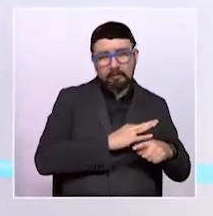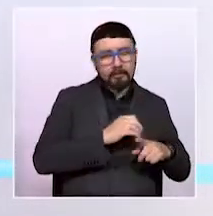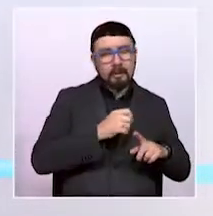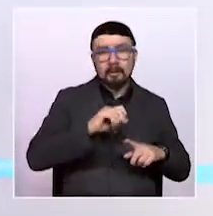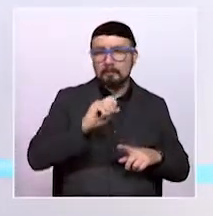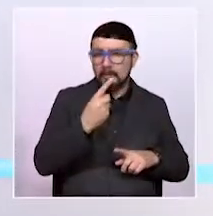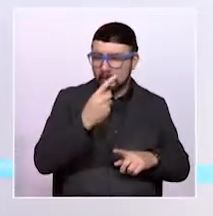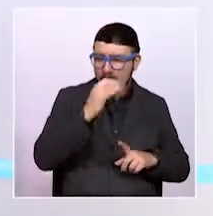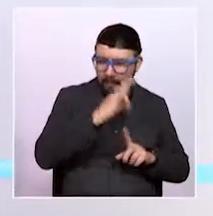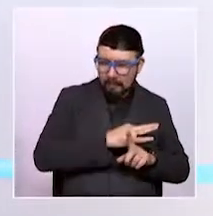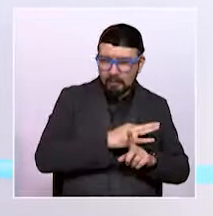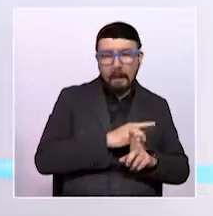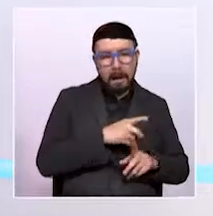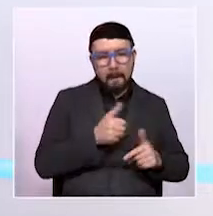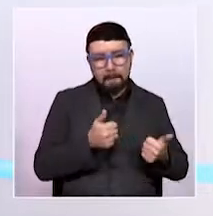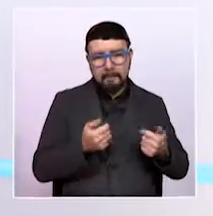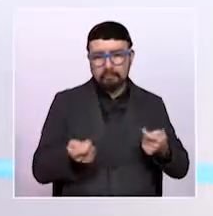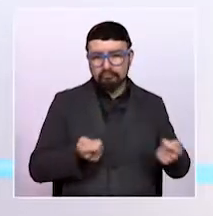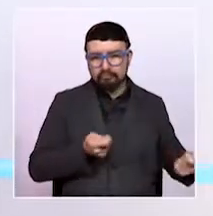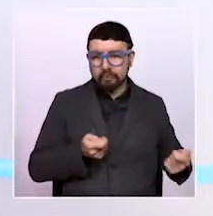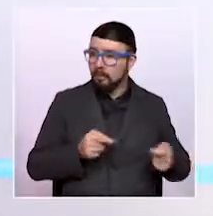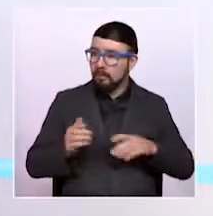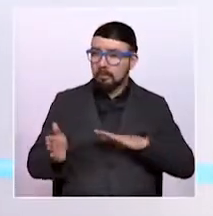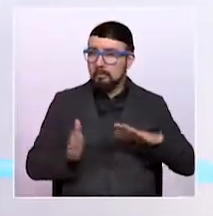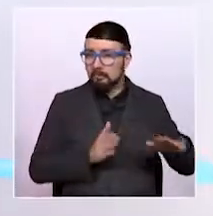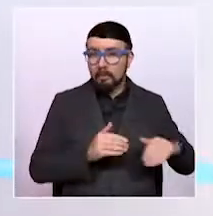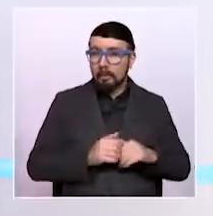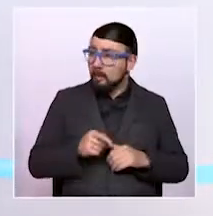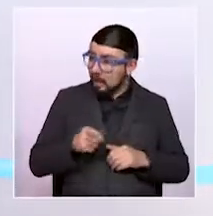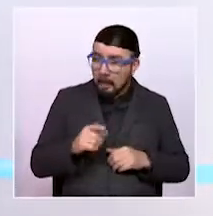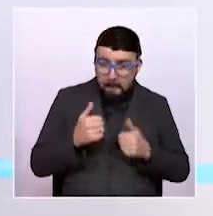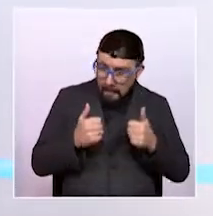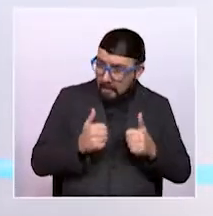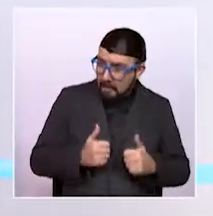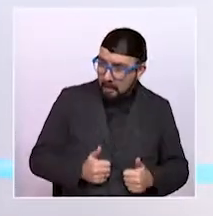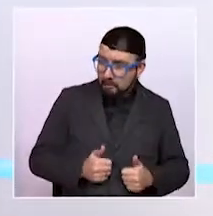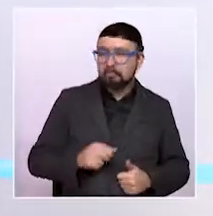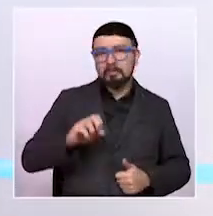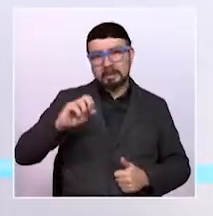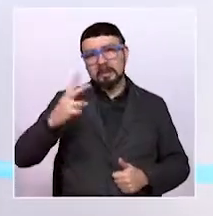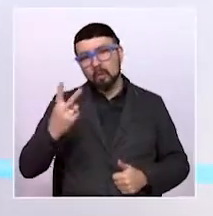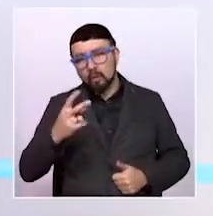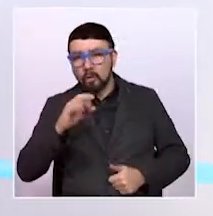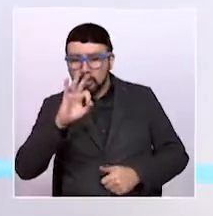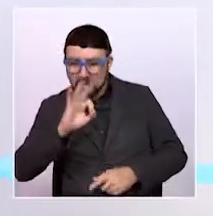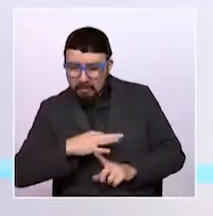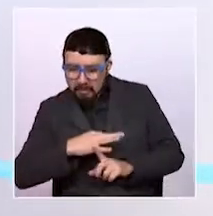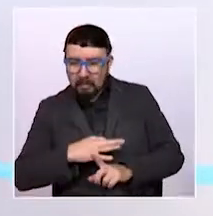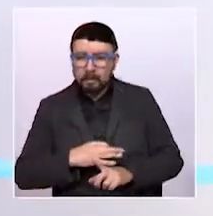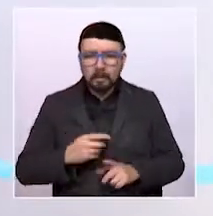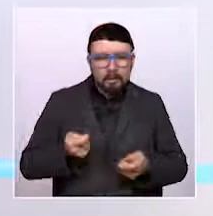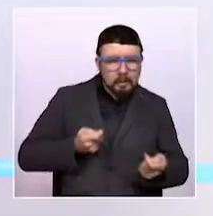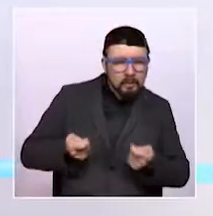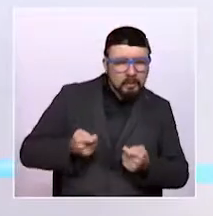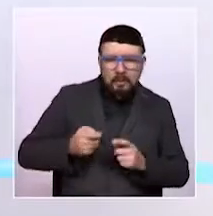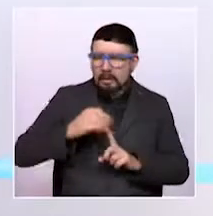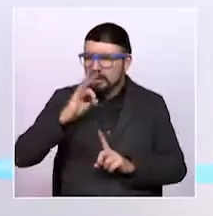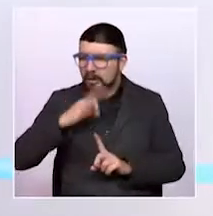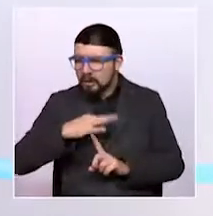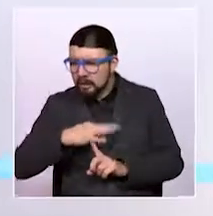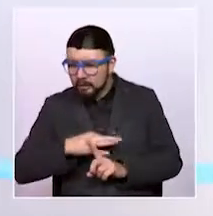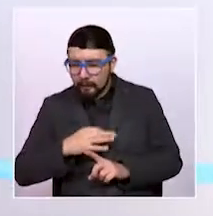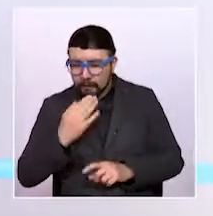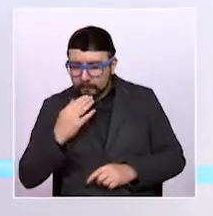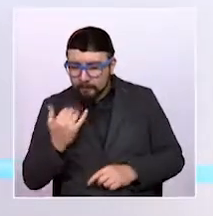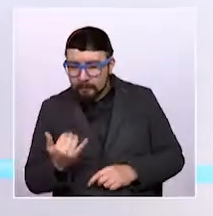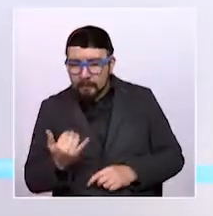normales vamos haciendo un seguimiento estos exámenes en el segundo trimestre los más importantes del segundo trimestre además de uno que lo nombramos